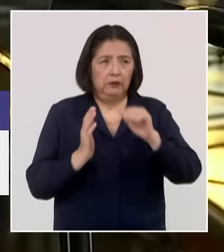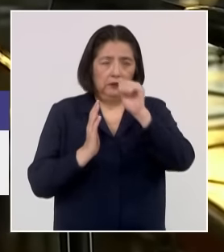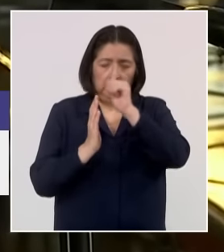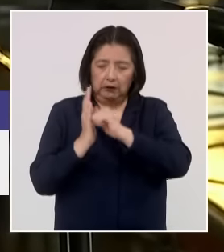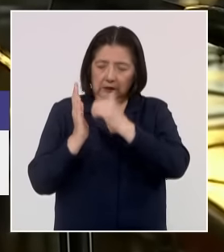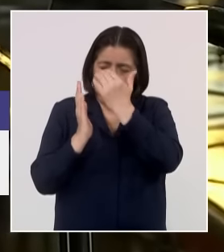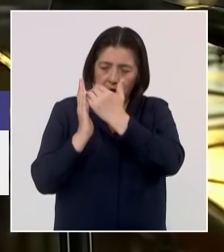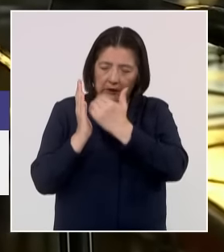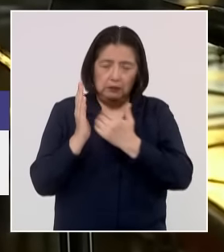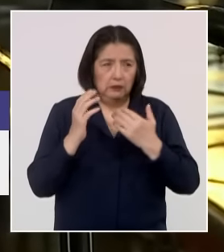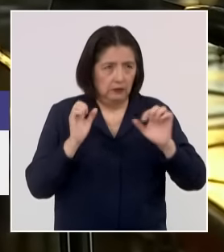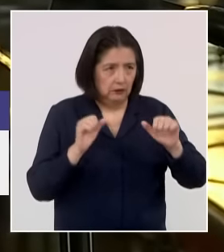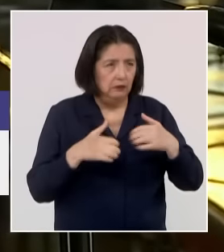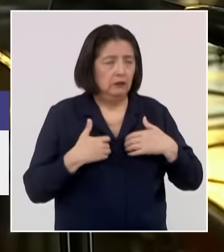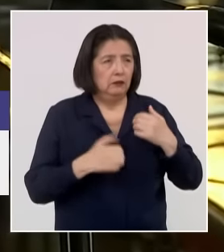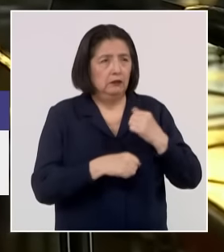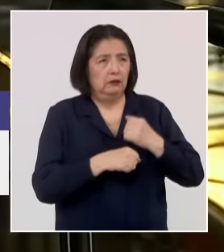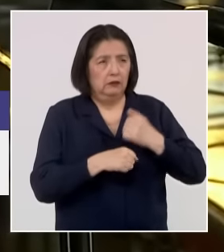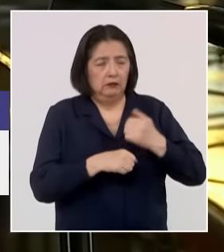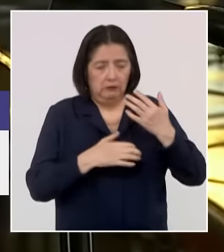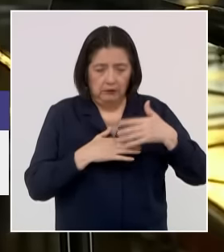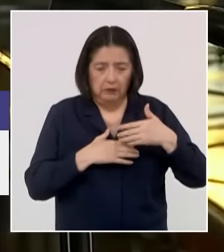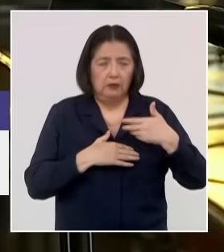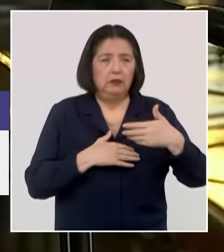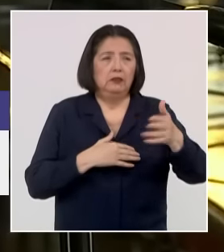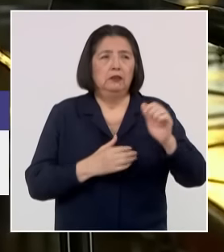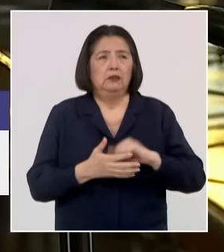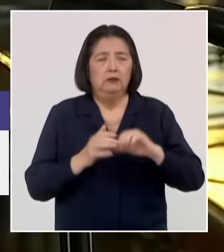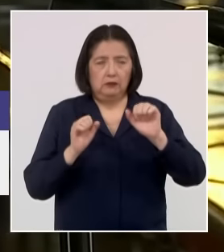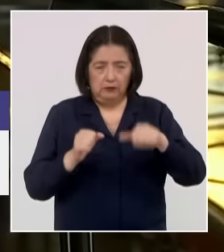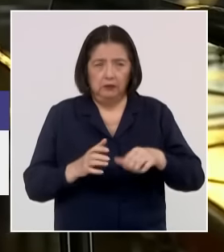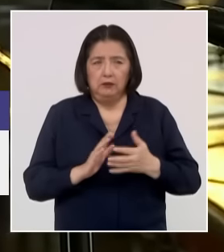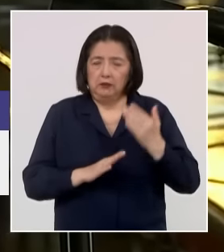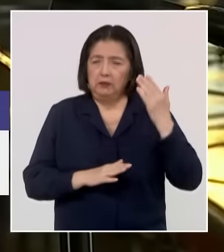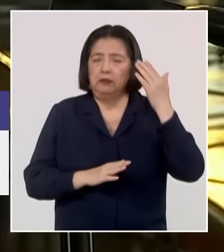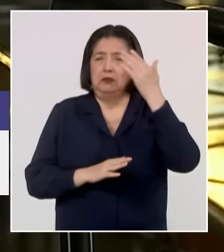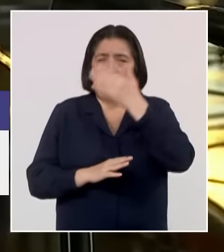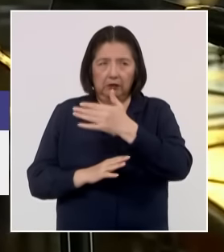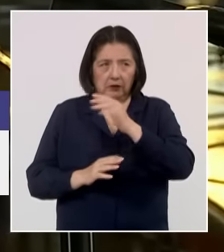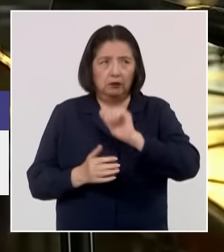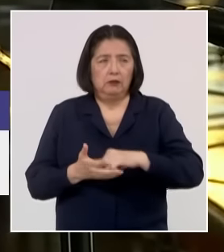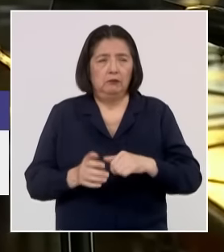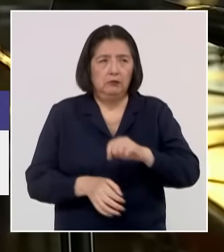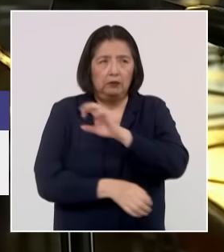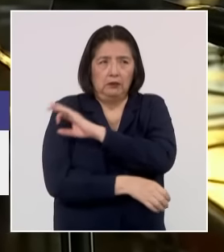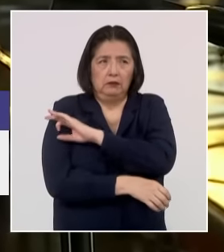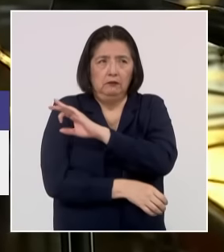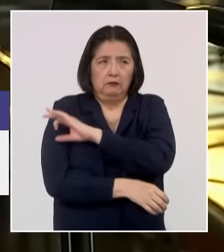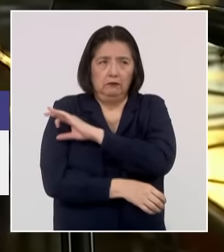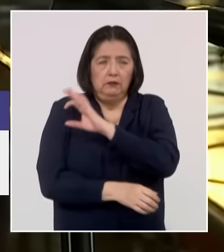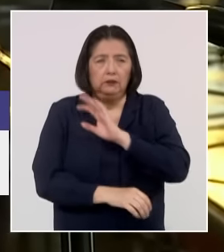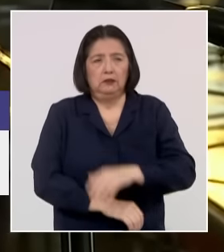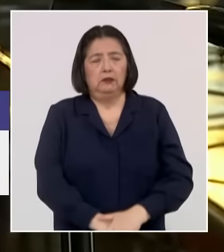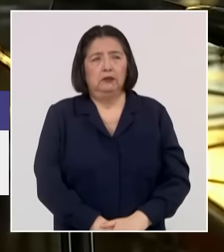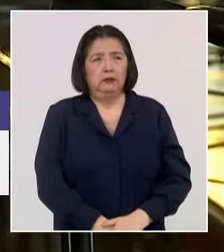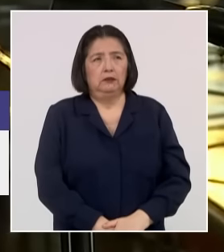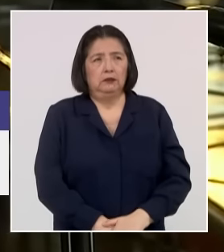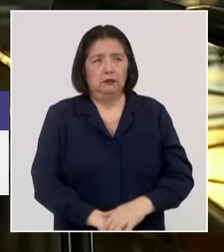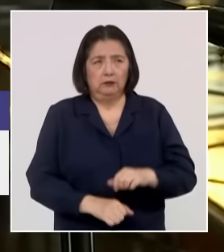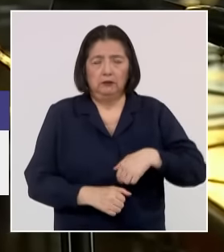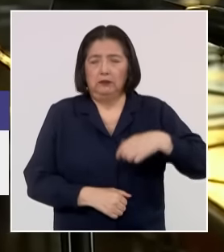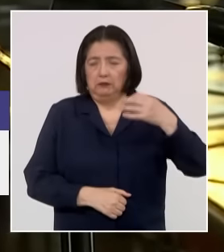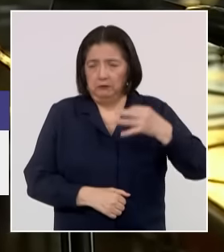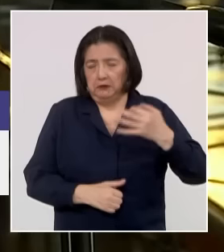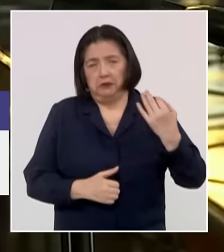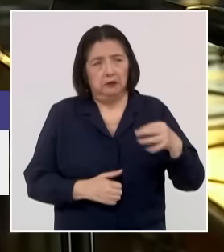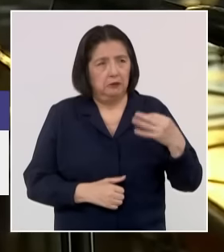yo programada, trabajo de aquí en adelante, estaremos asistiendo a la fiscalía con la verdad,